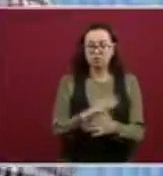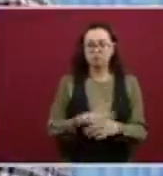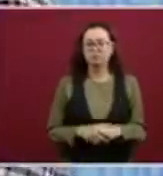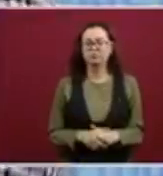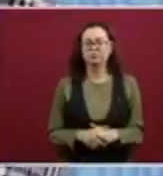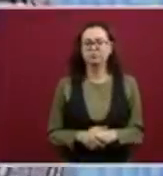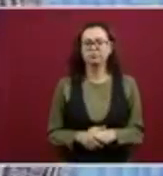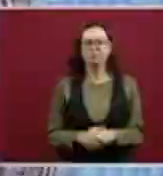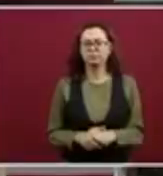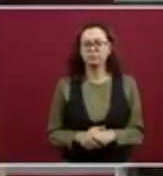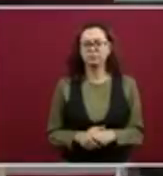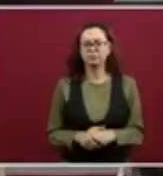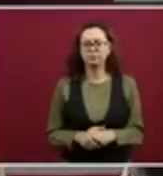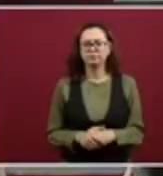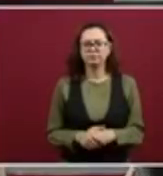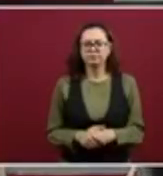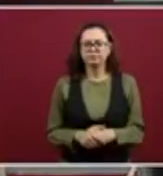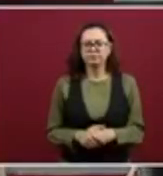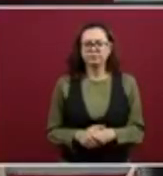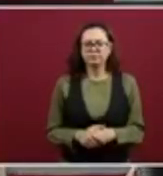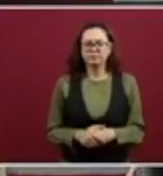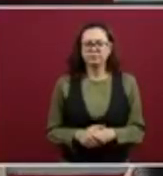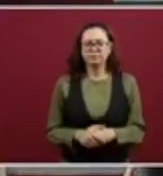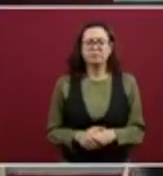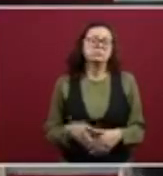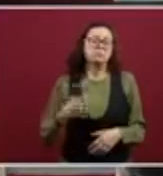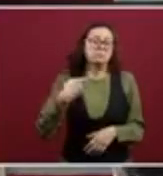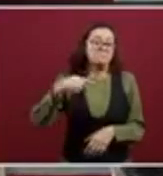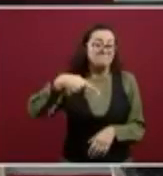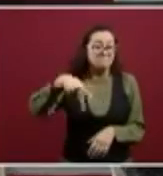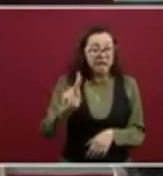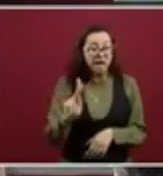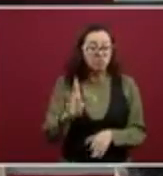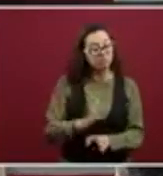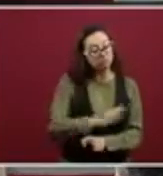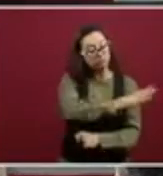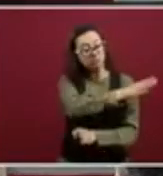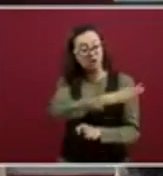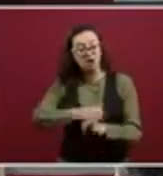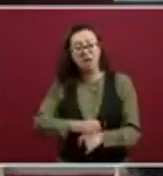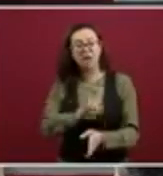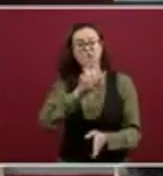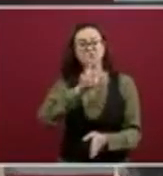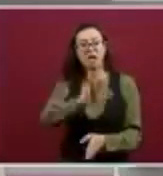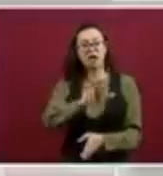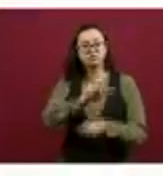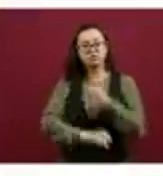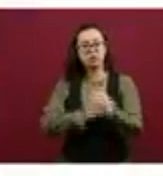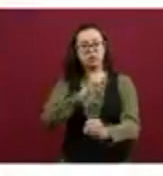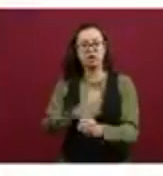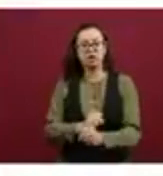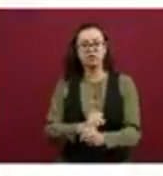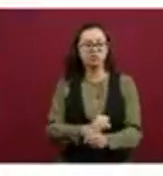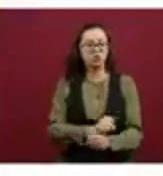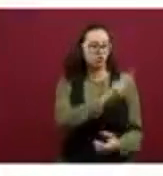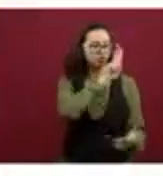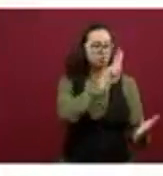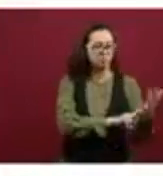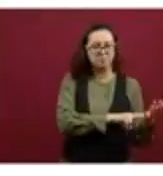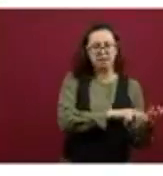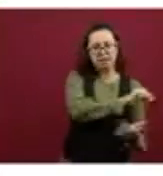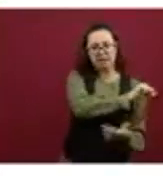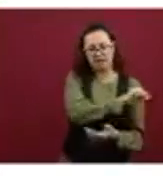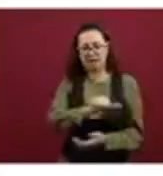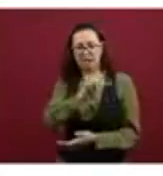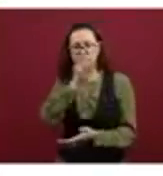vemos en los últimos 18 años, del 2000, fin de diciembre del 2000 para acá, es